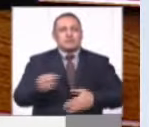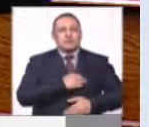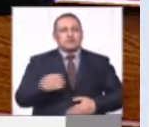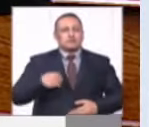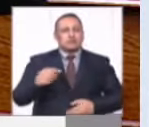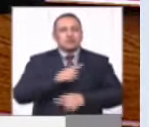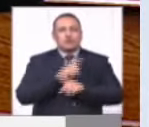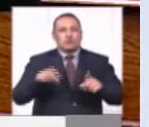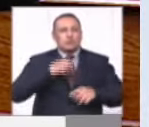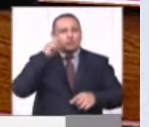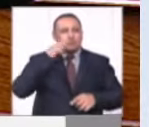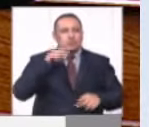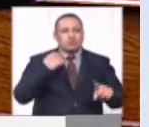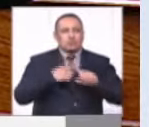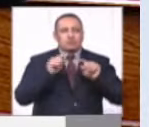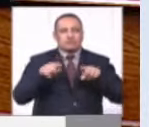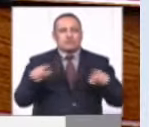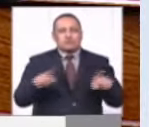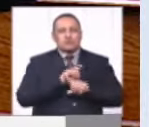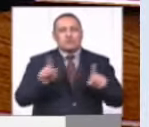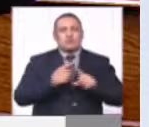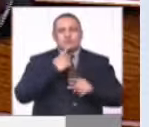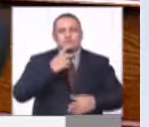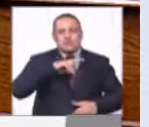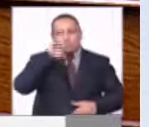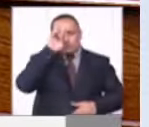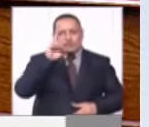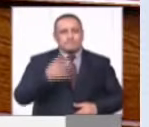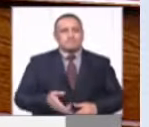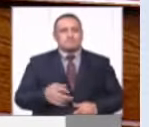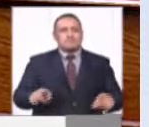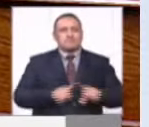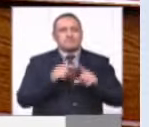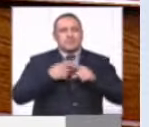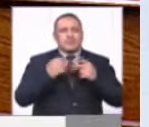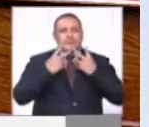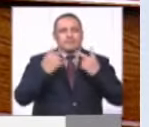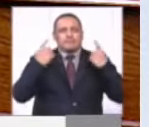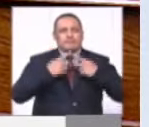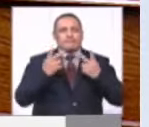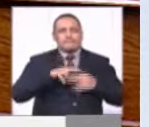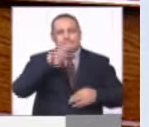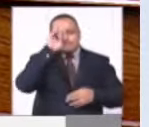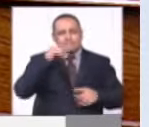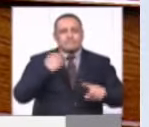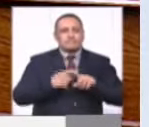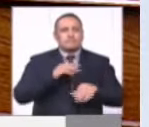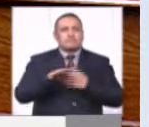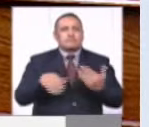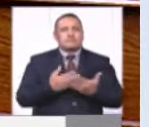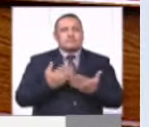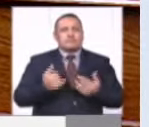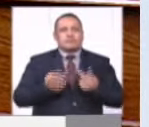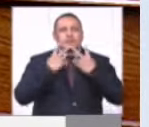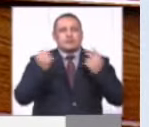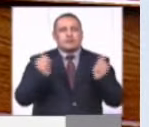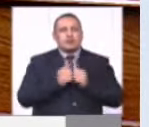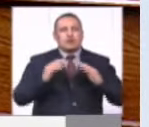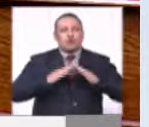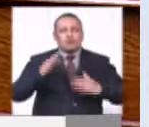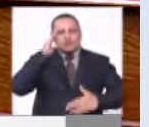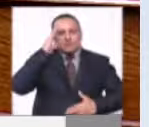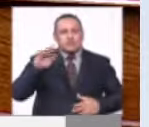no está Puno. Para ustedes, Puno no es el Perú. Por si acaso, Puno es más Perú que ustedes.